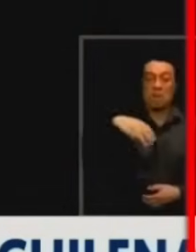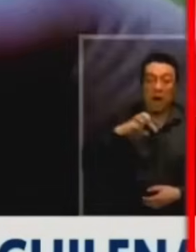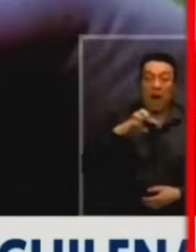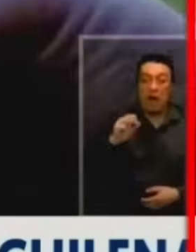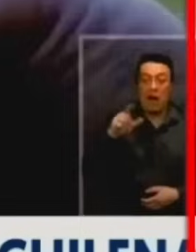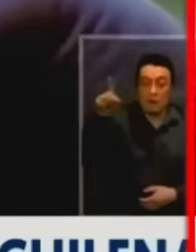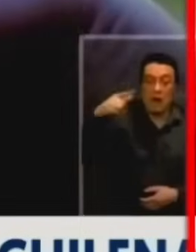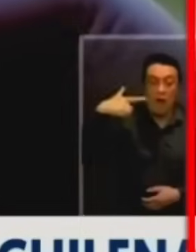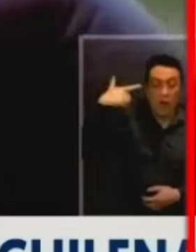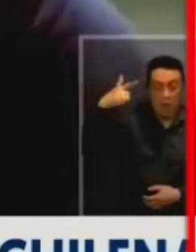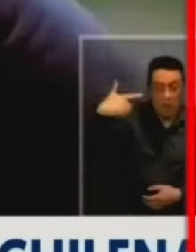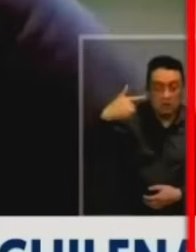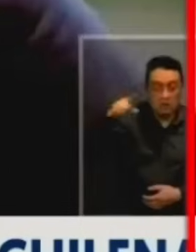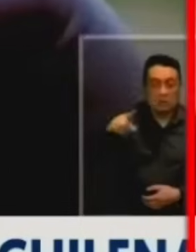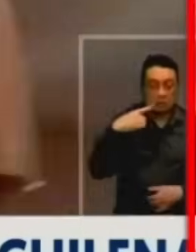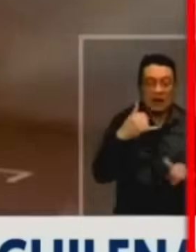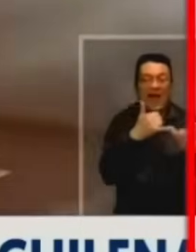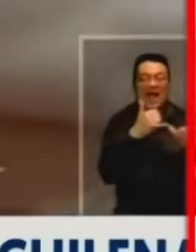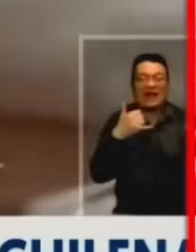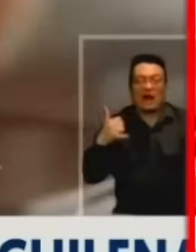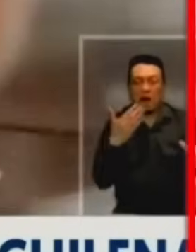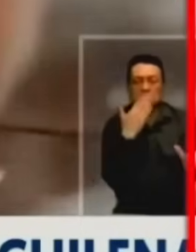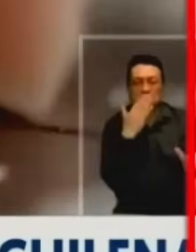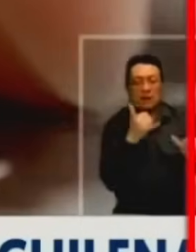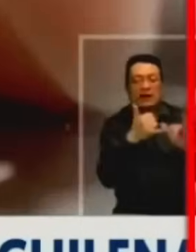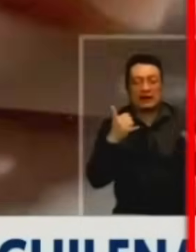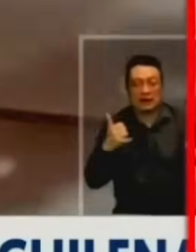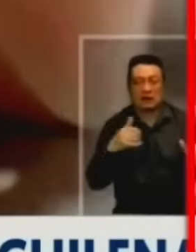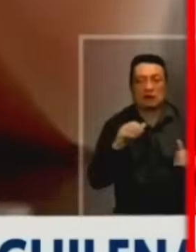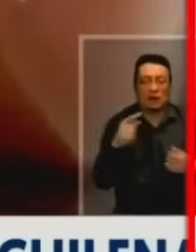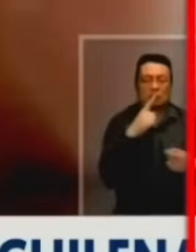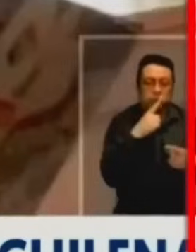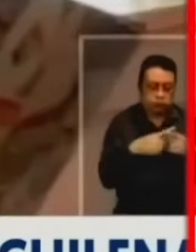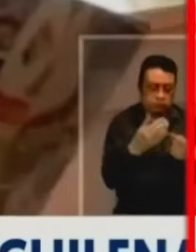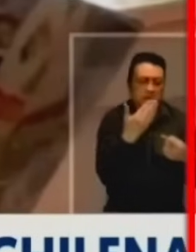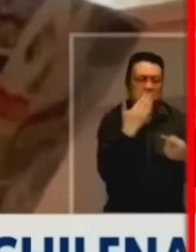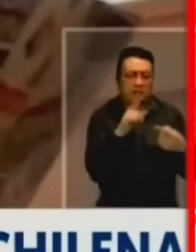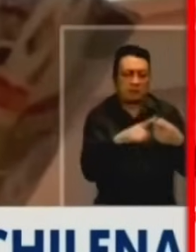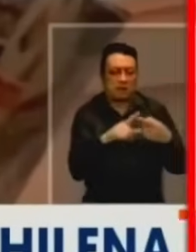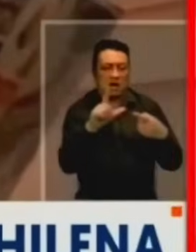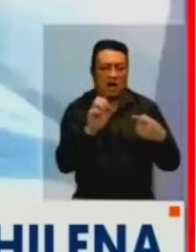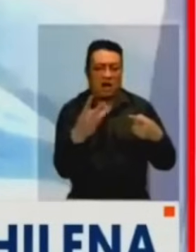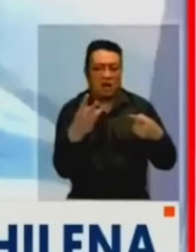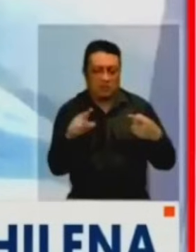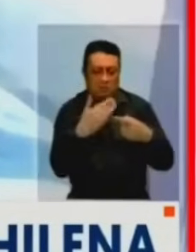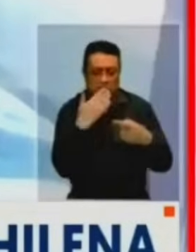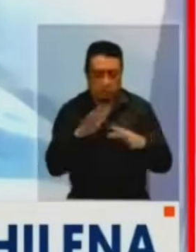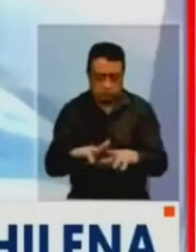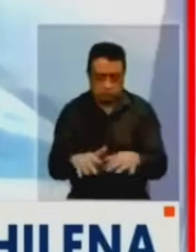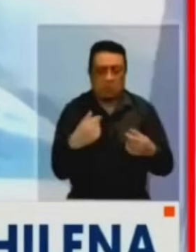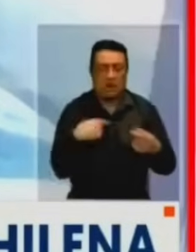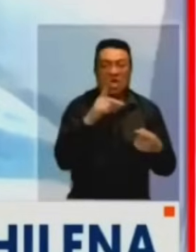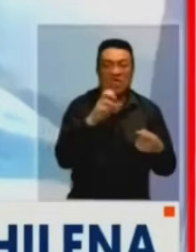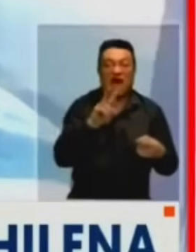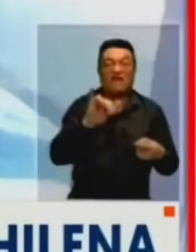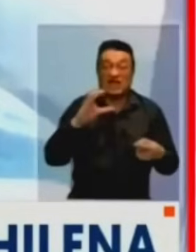Londres con iconos de la ingeniería. Donde está Ada Lovelace, que es la primera programadora de la historia. Donde está Leonardo da